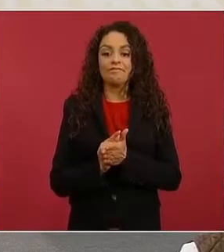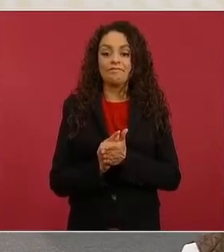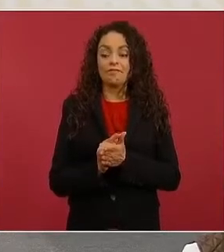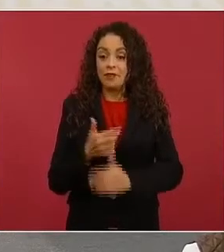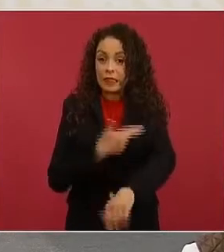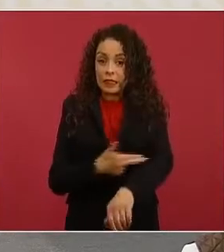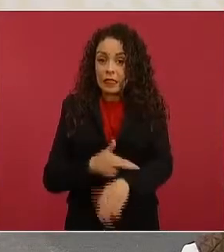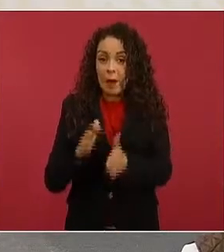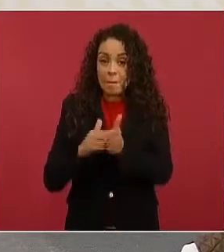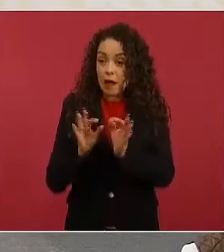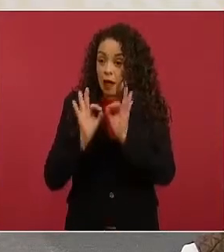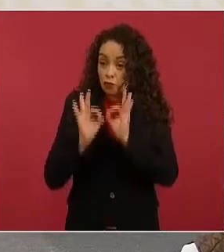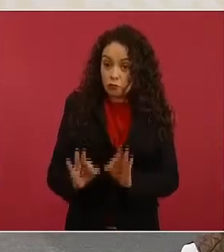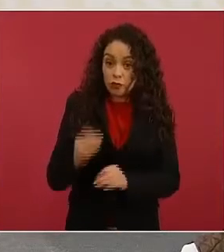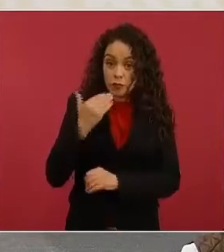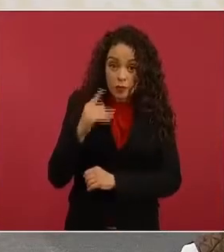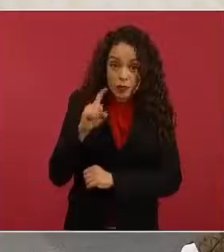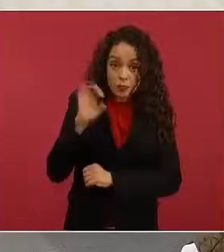y no podemos